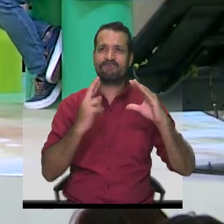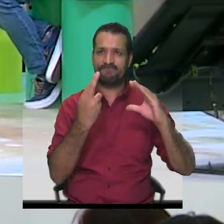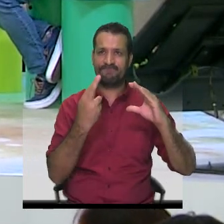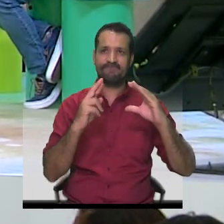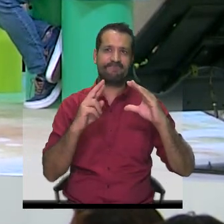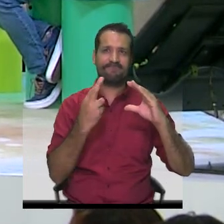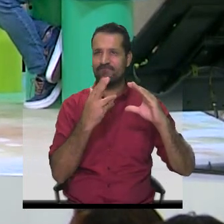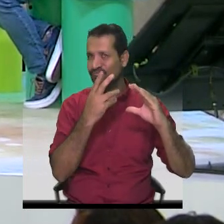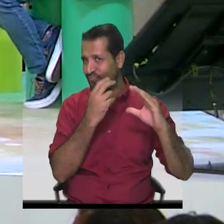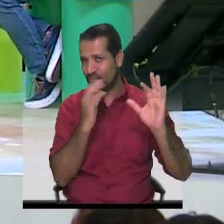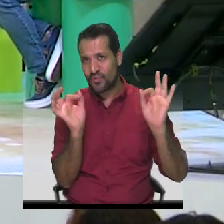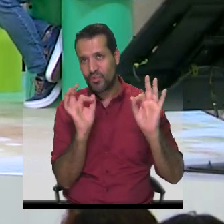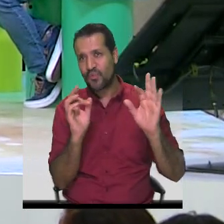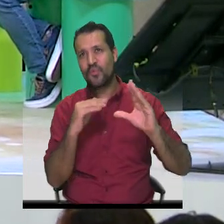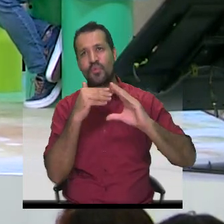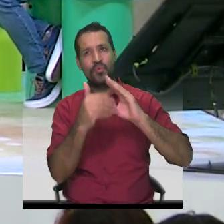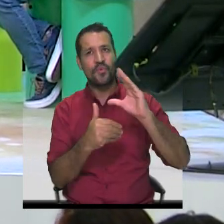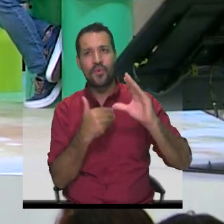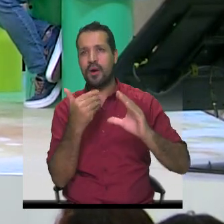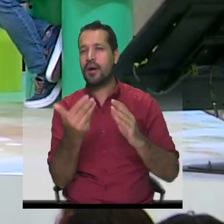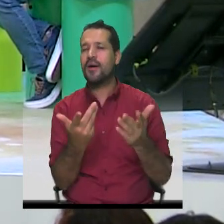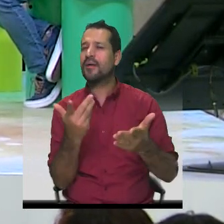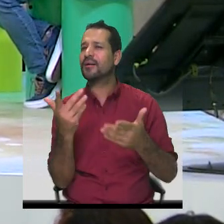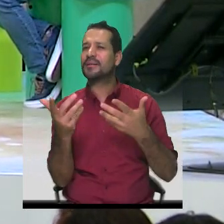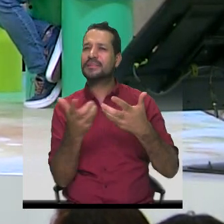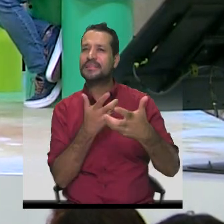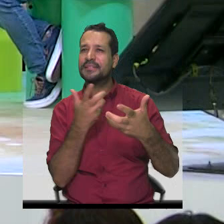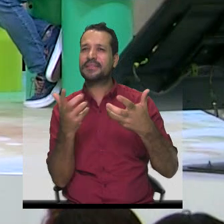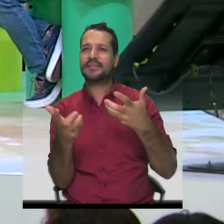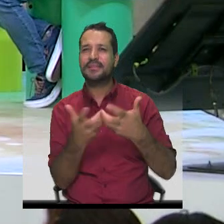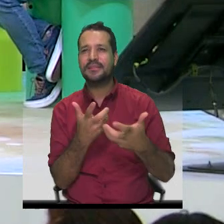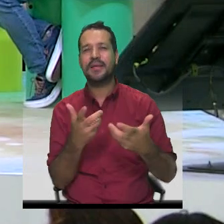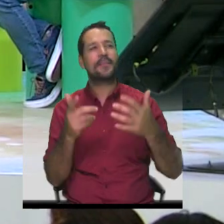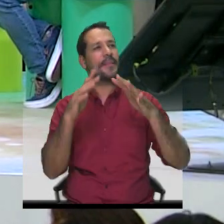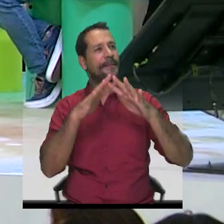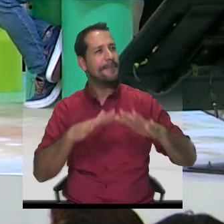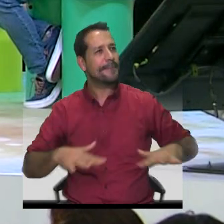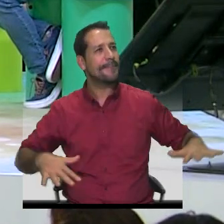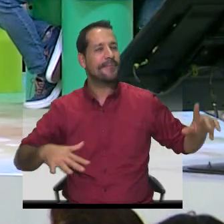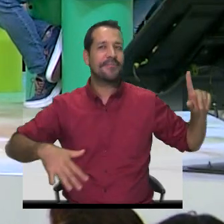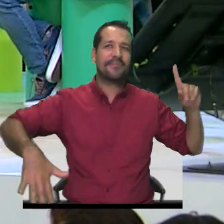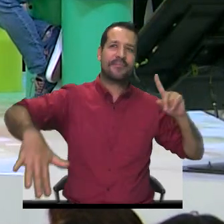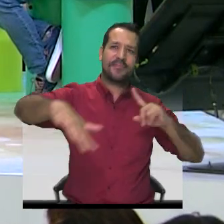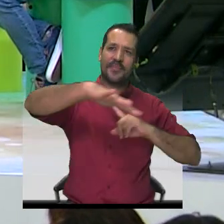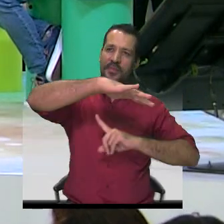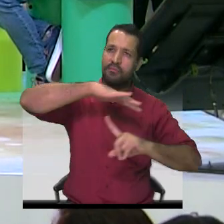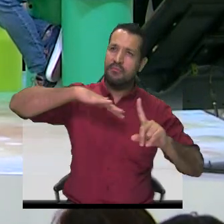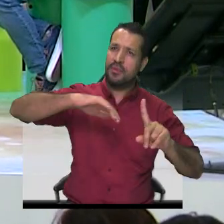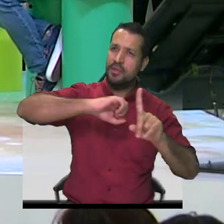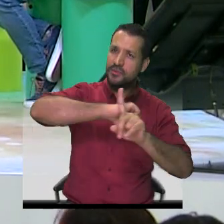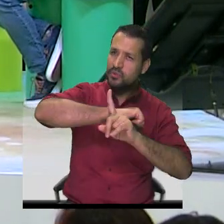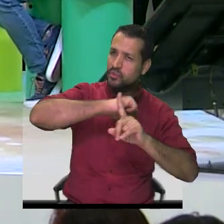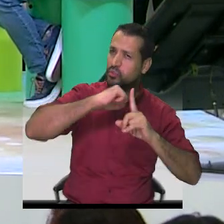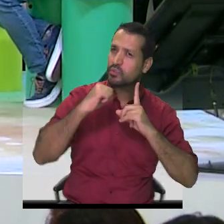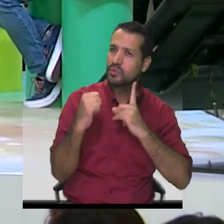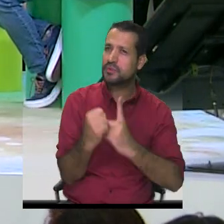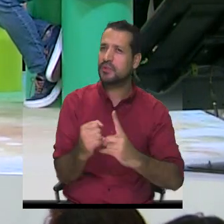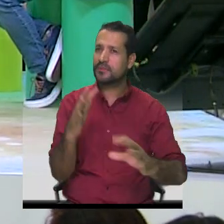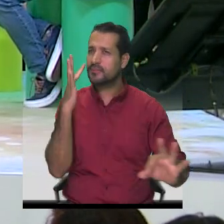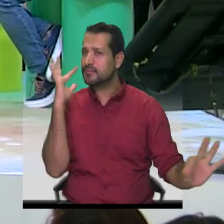nuestro sistema de medio ambiente y social? ¿Cuál es la perspectiva de esta discusión?